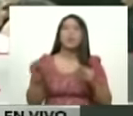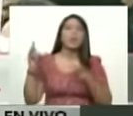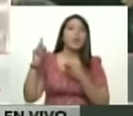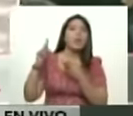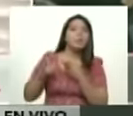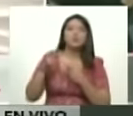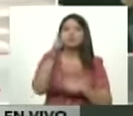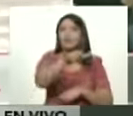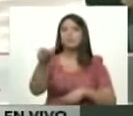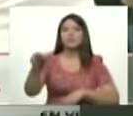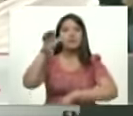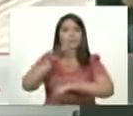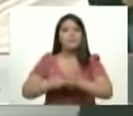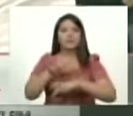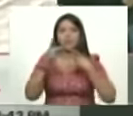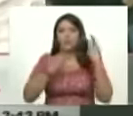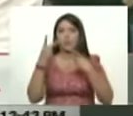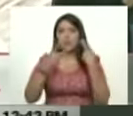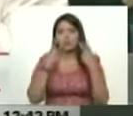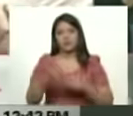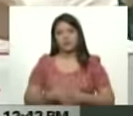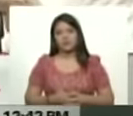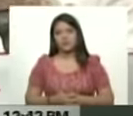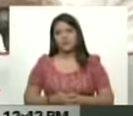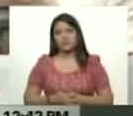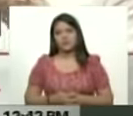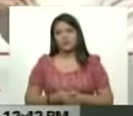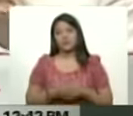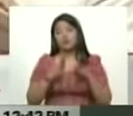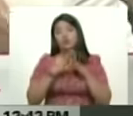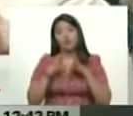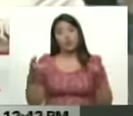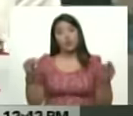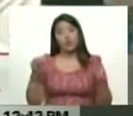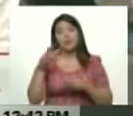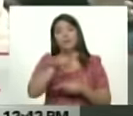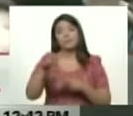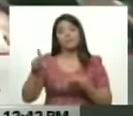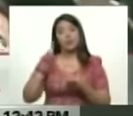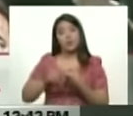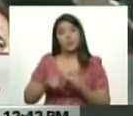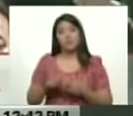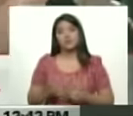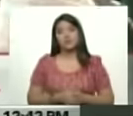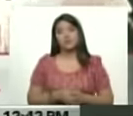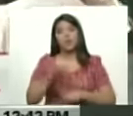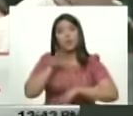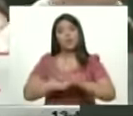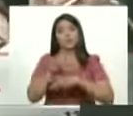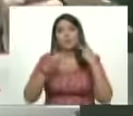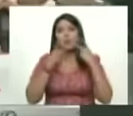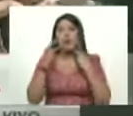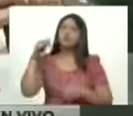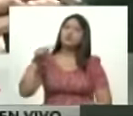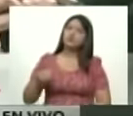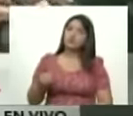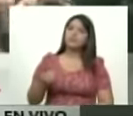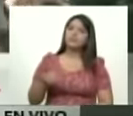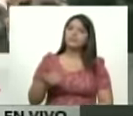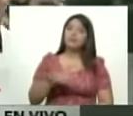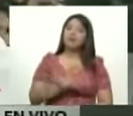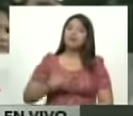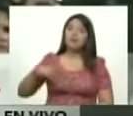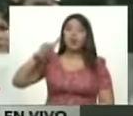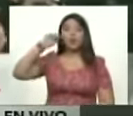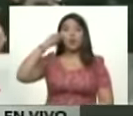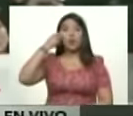nuestros presos políticos. A todas las esposas de nuestros presos políticos. Yo el día de hoy les quiero recordar